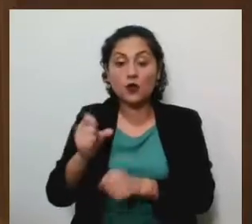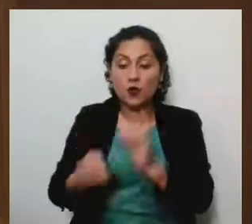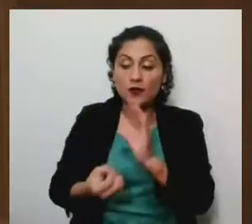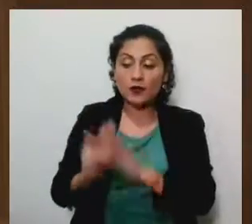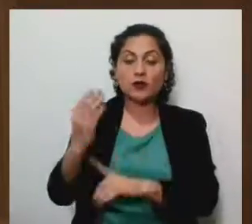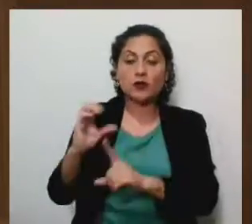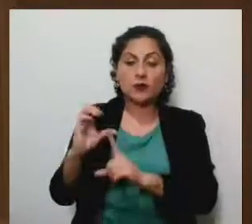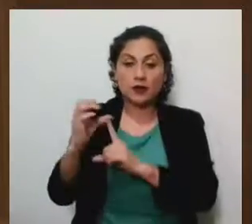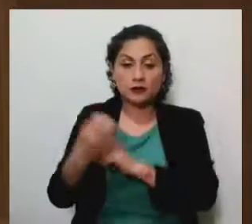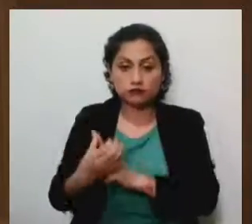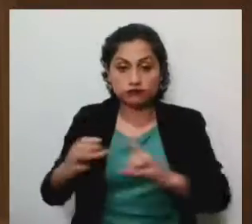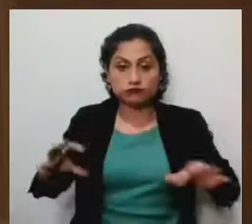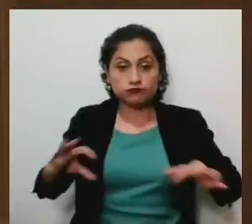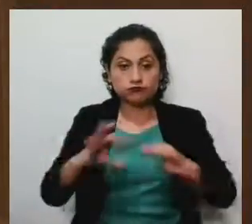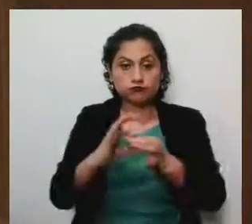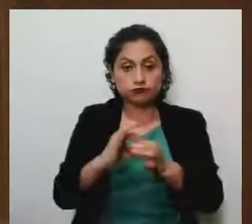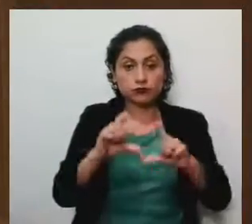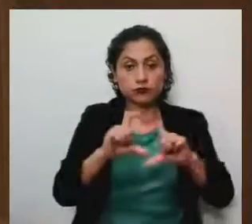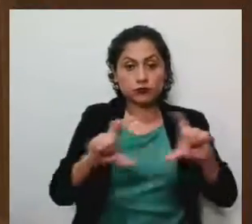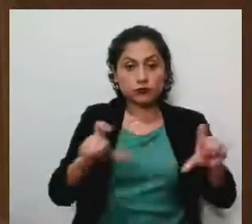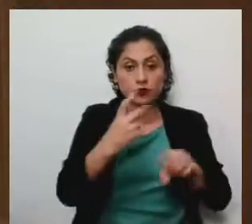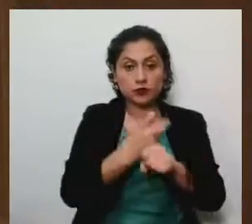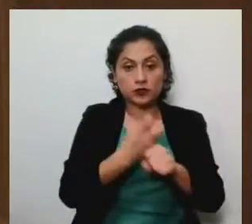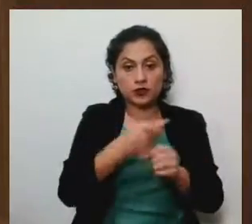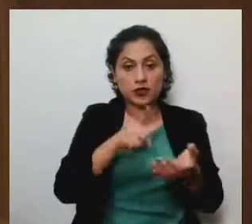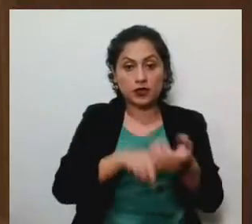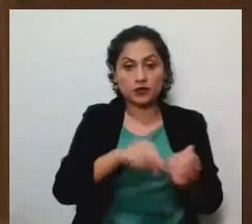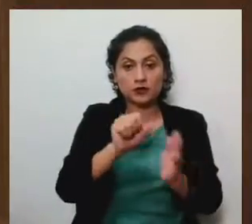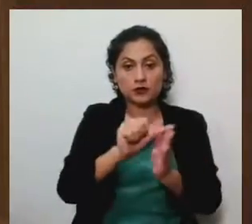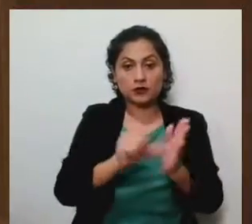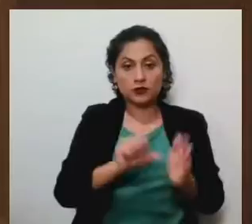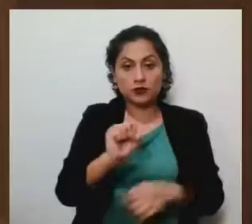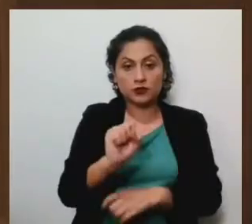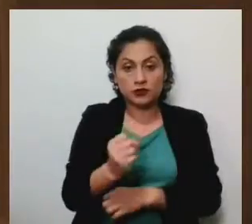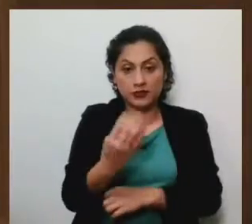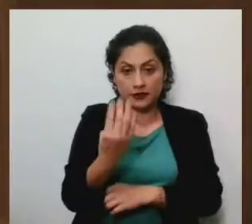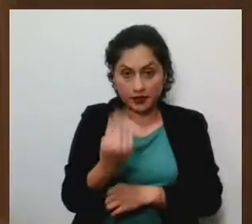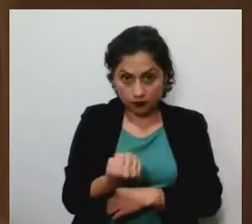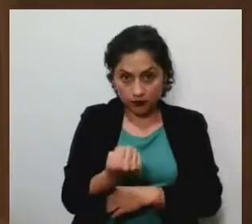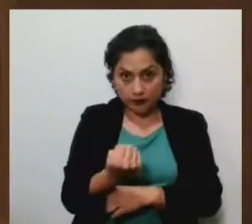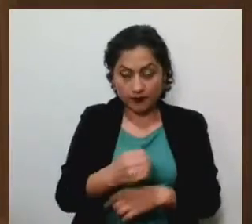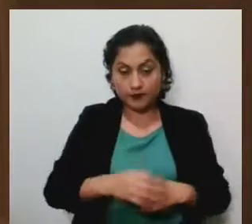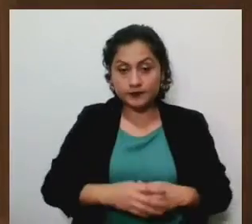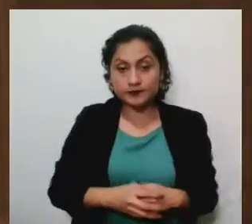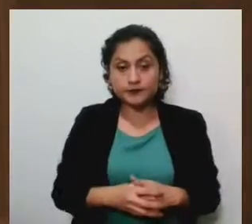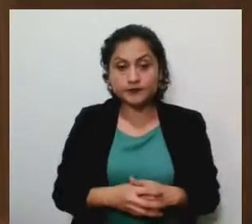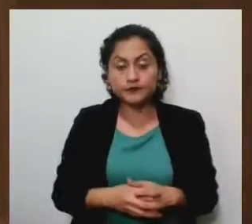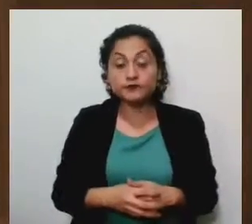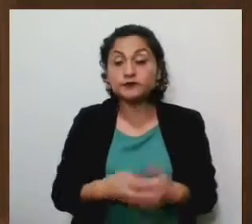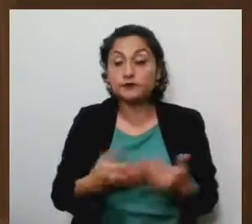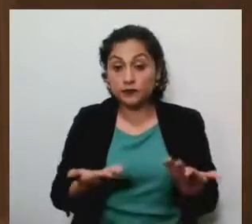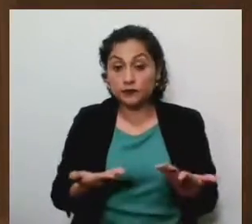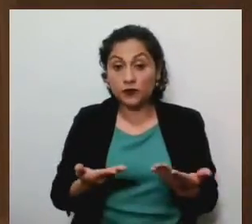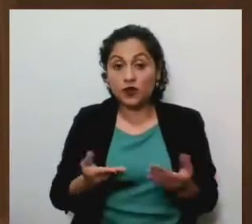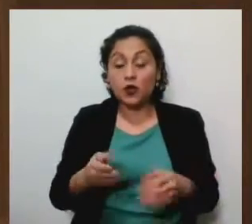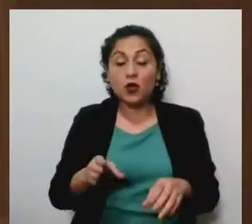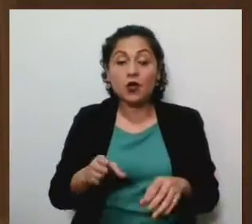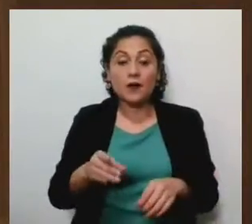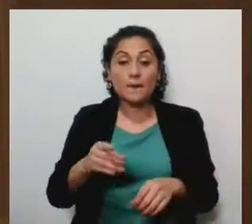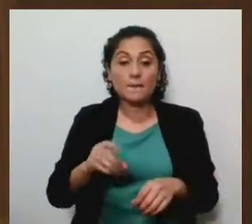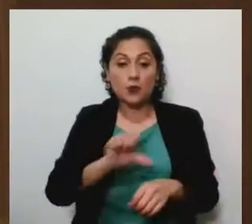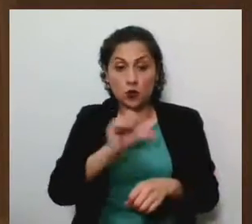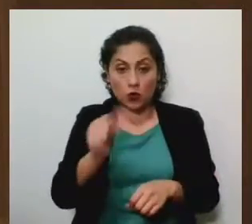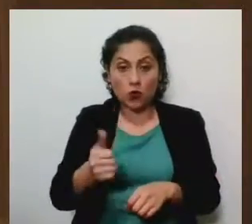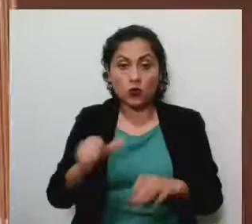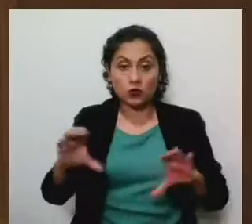fracción 2 del artículo 69 de la ley. Por otro lado, en cuanto a la instalación de las comisiones, en el